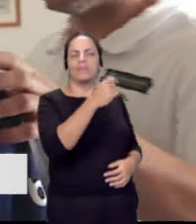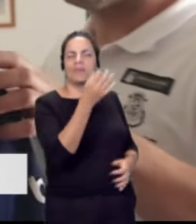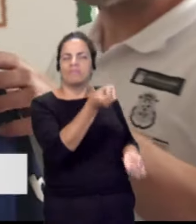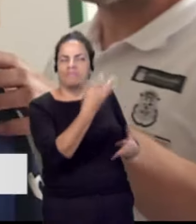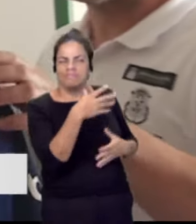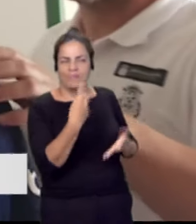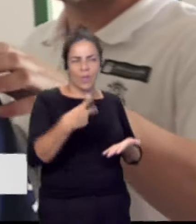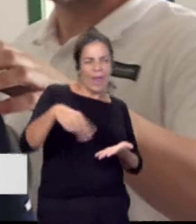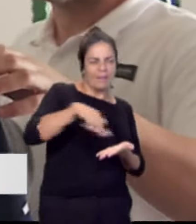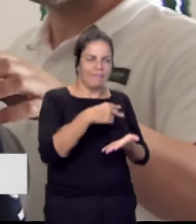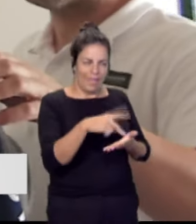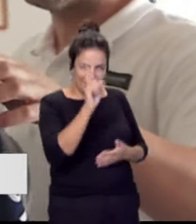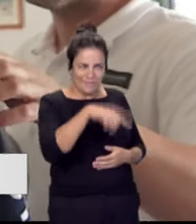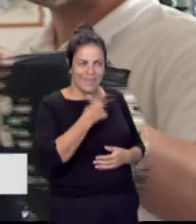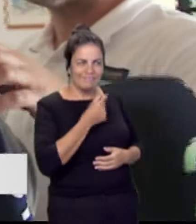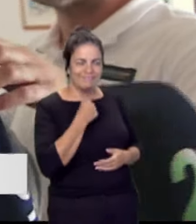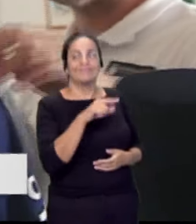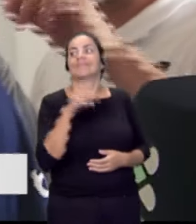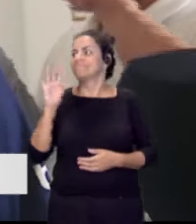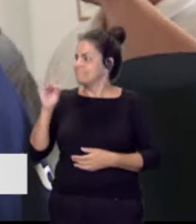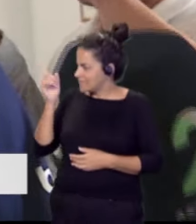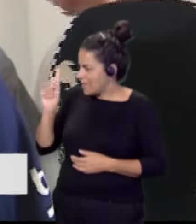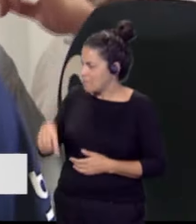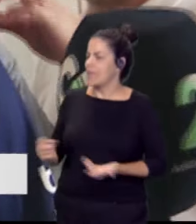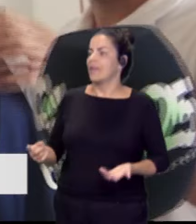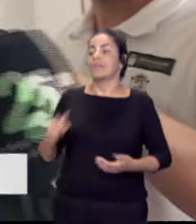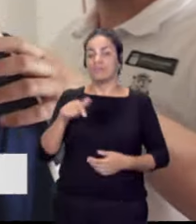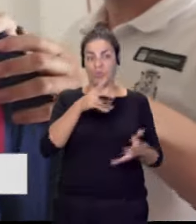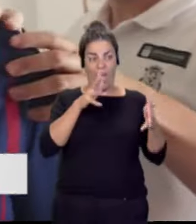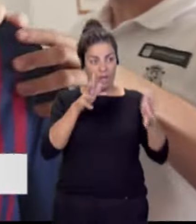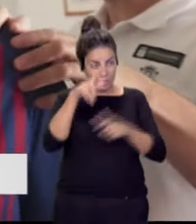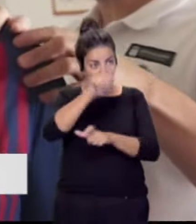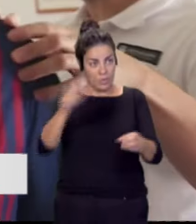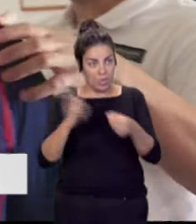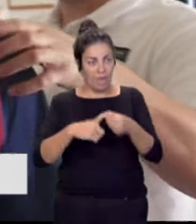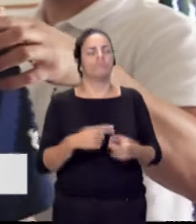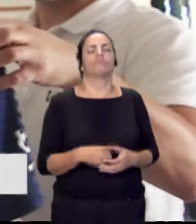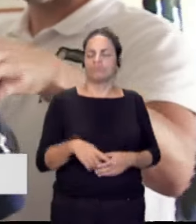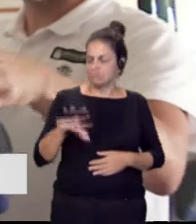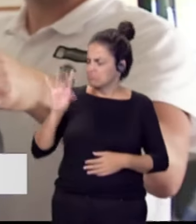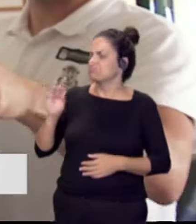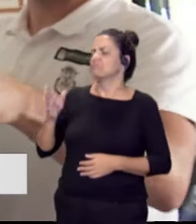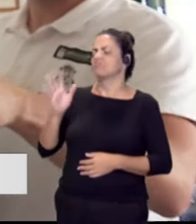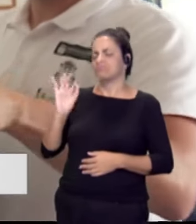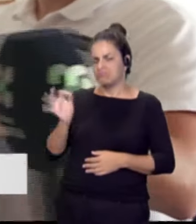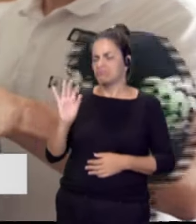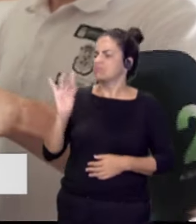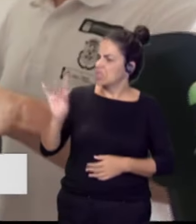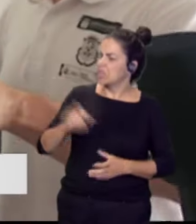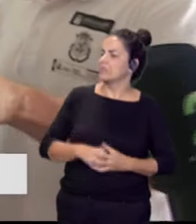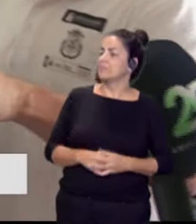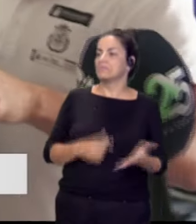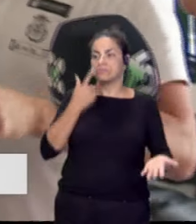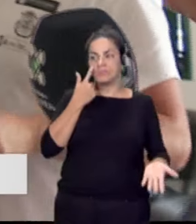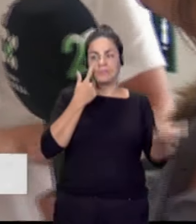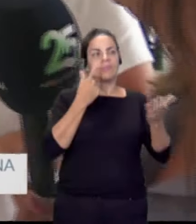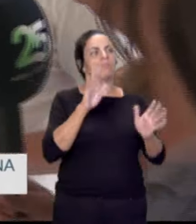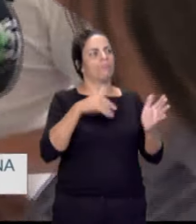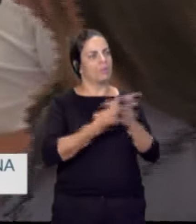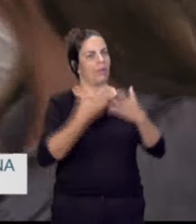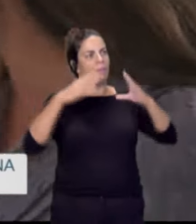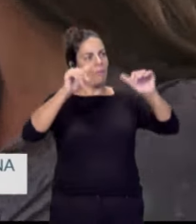mucho. También. Sí, así que ¿se lo recomiendas a todo el mundo? Sí, la verdad sí. Pues mira, y mientras tanto te doy un